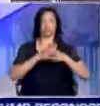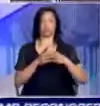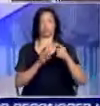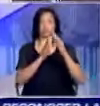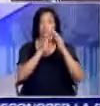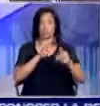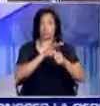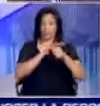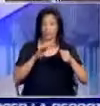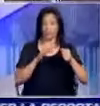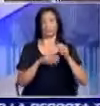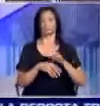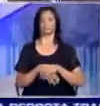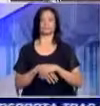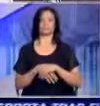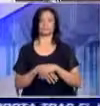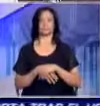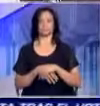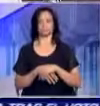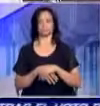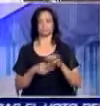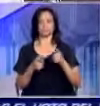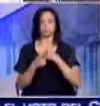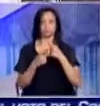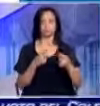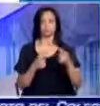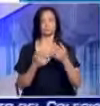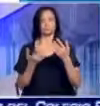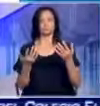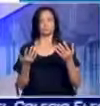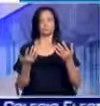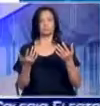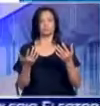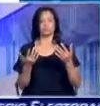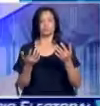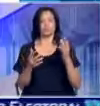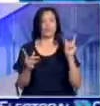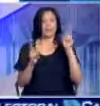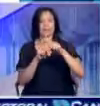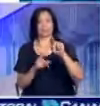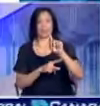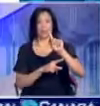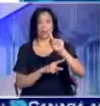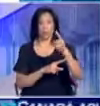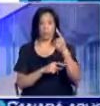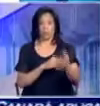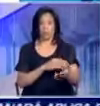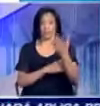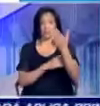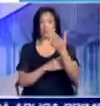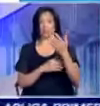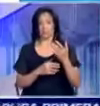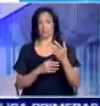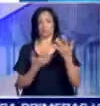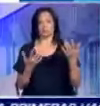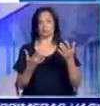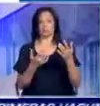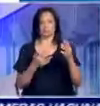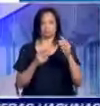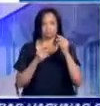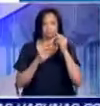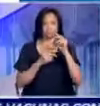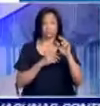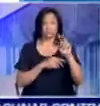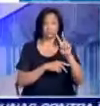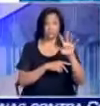toque de queda Y entonces te dan hasta la 1 de la mañana de amanecer el